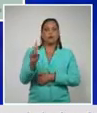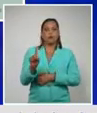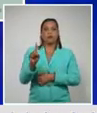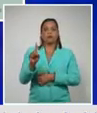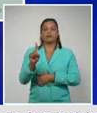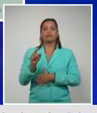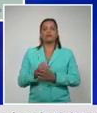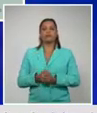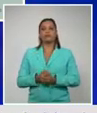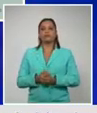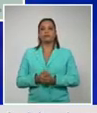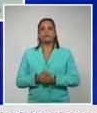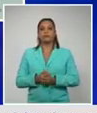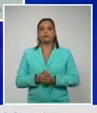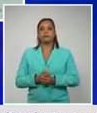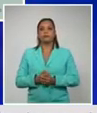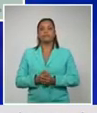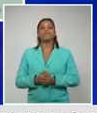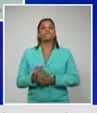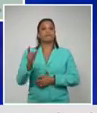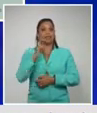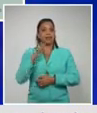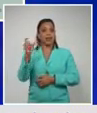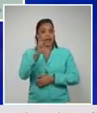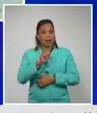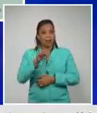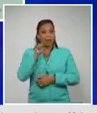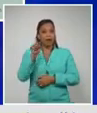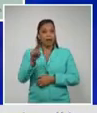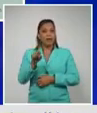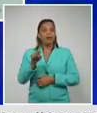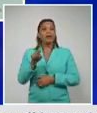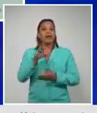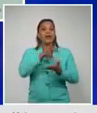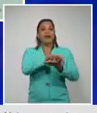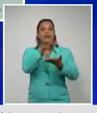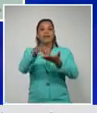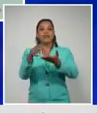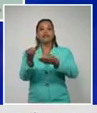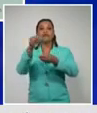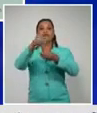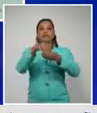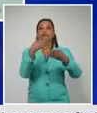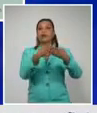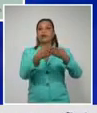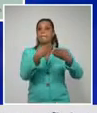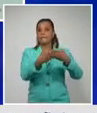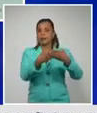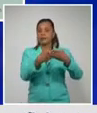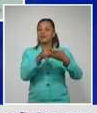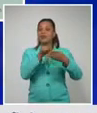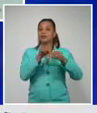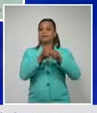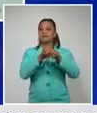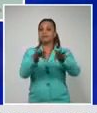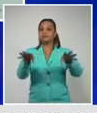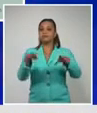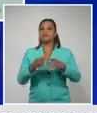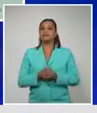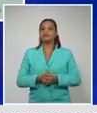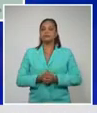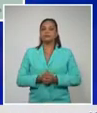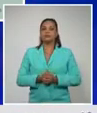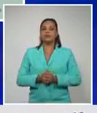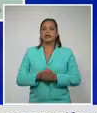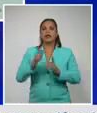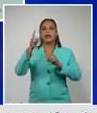también la presencia de eventos institucionales que incrementan la transmisión. Las